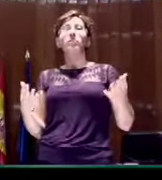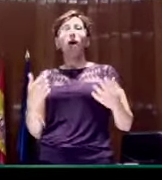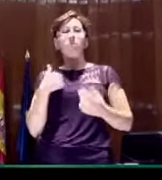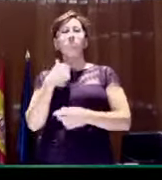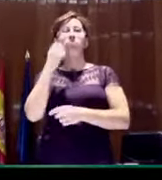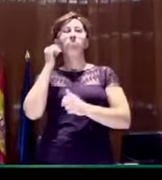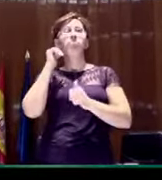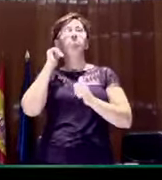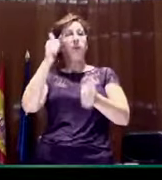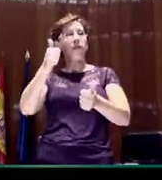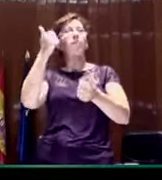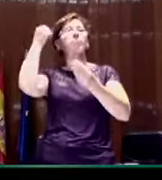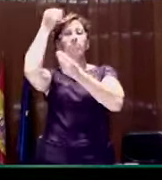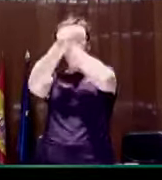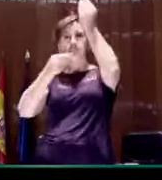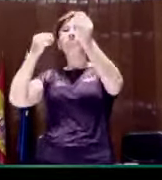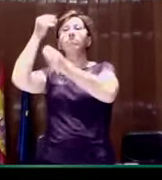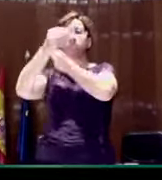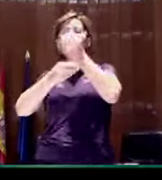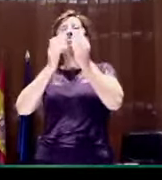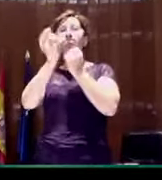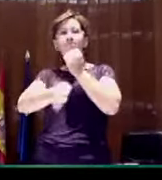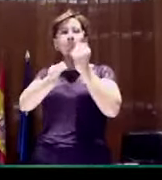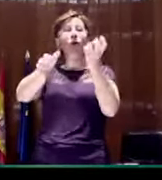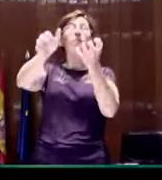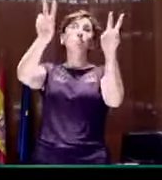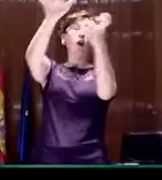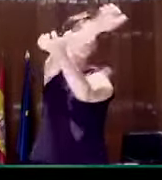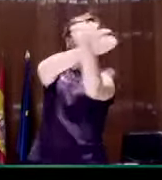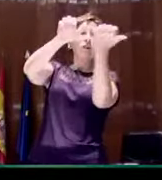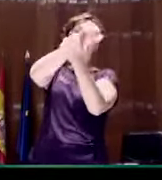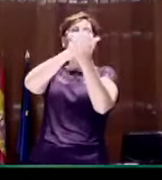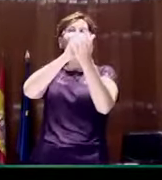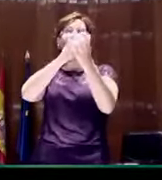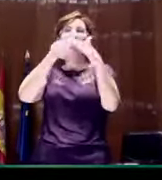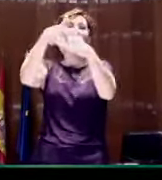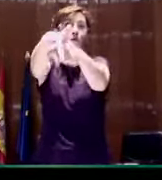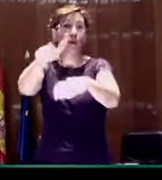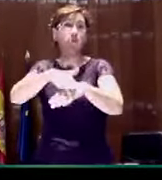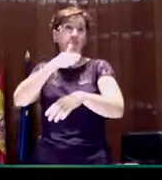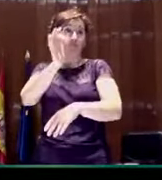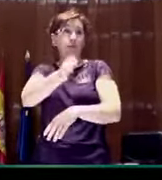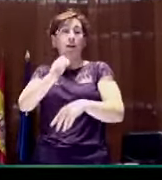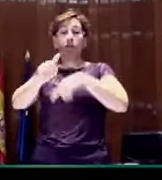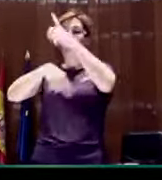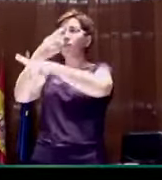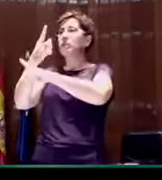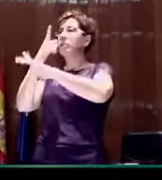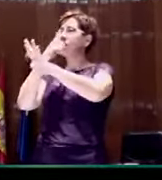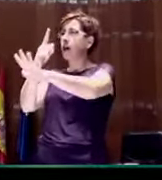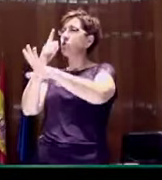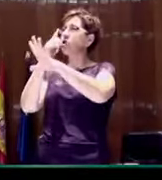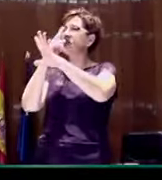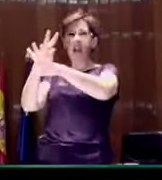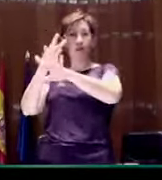bastante, ¿no? Y que haya tanto conflicto y que haya... Y es un poco triste, ¿no? Porque luego, en los 6, 7 años que he estado implicado en organizar